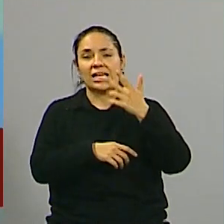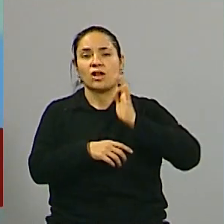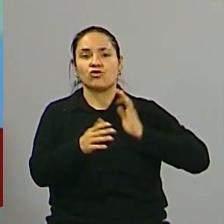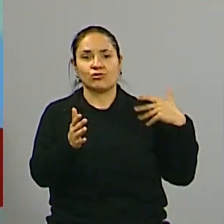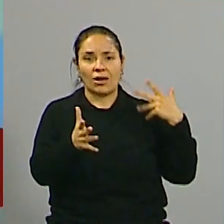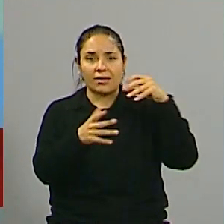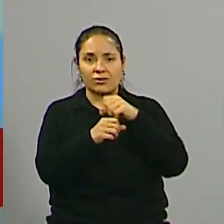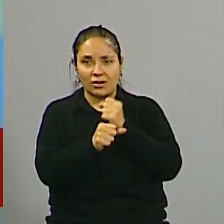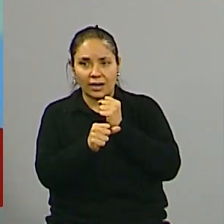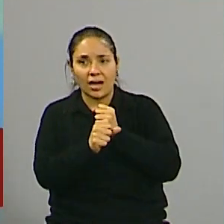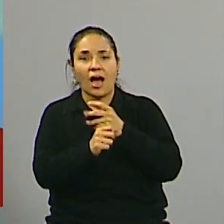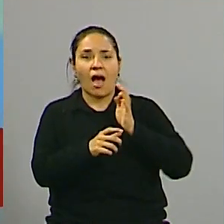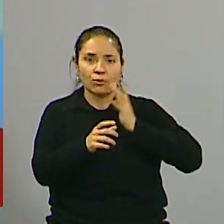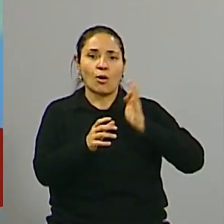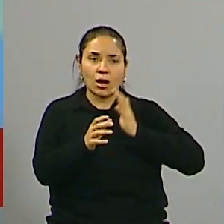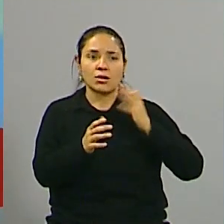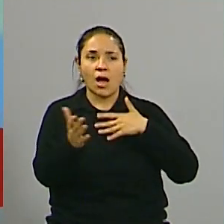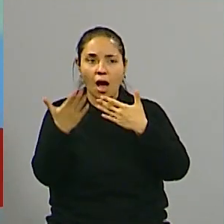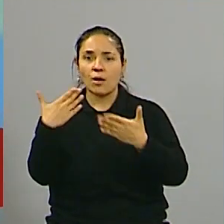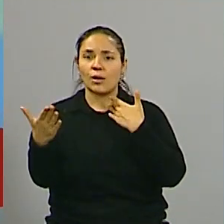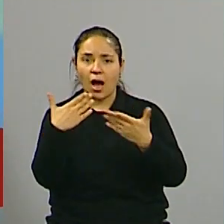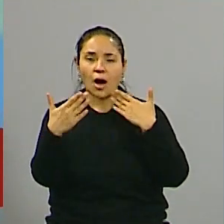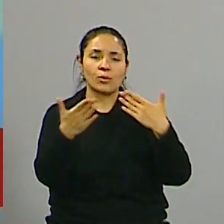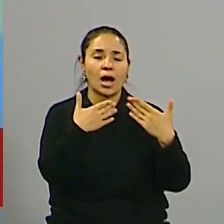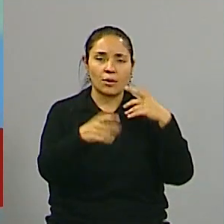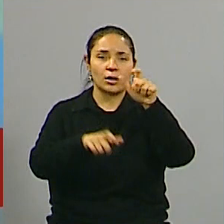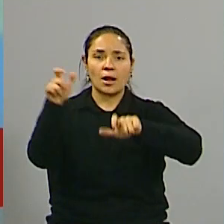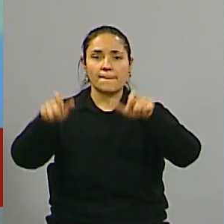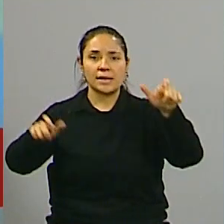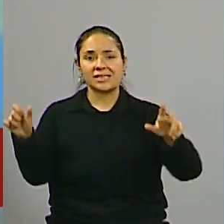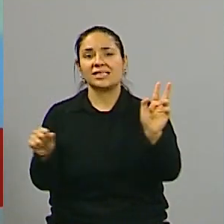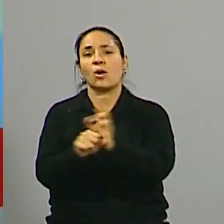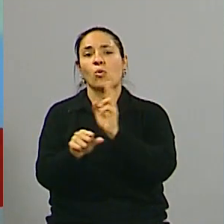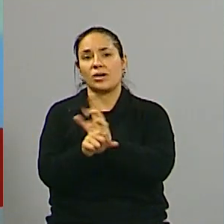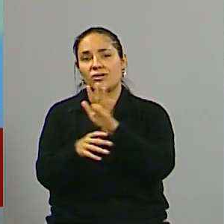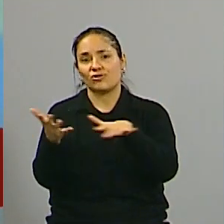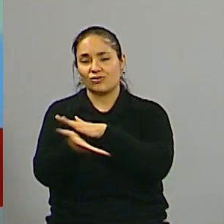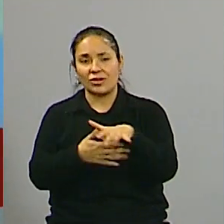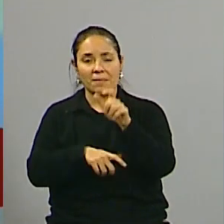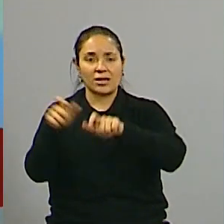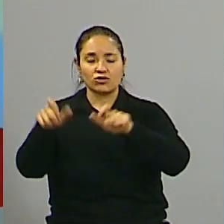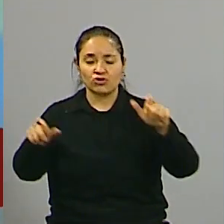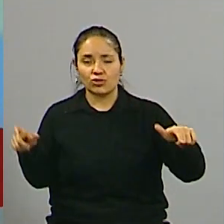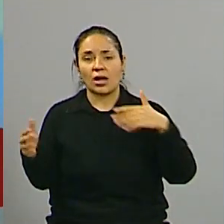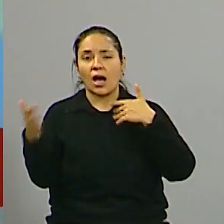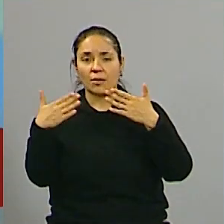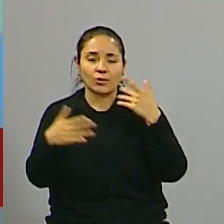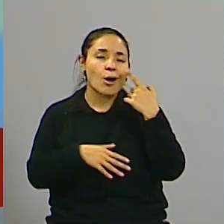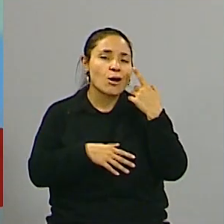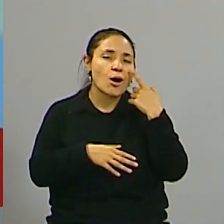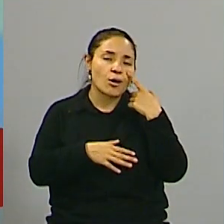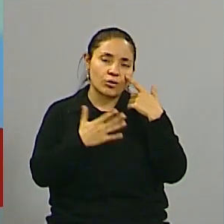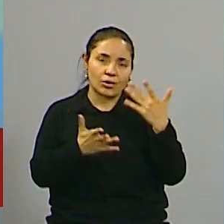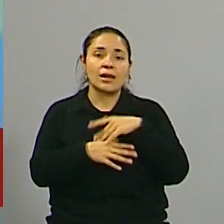trabajador de ANSES. Así que hace muchos años dialogo con los beneficiarios de la seguridad social. Pero bueno, particularmente en el departamento de